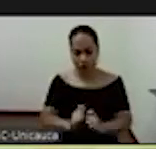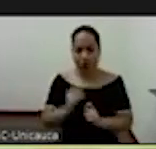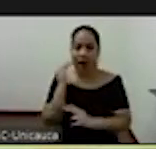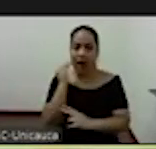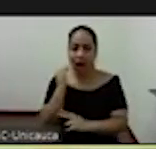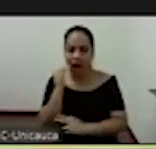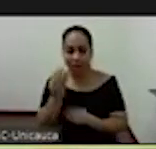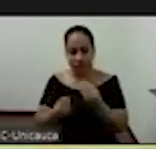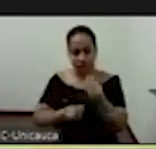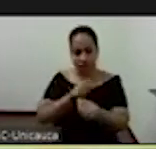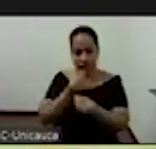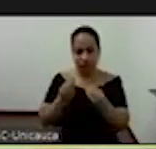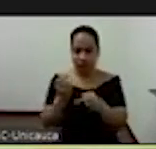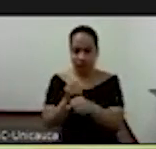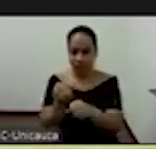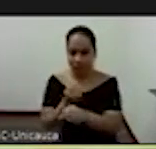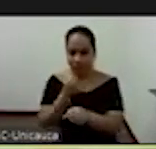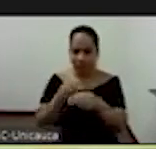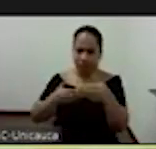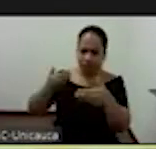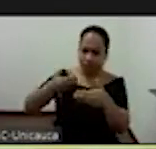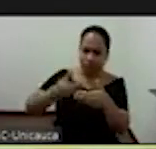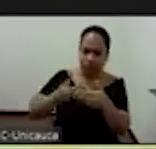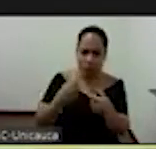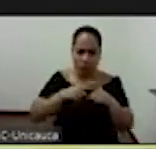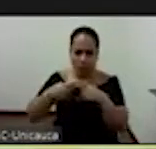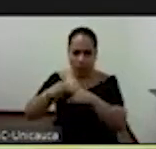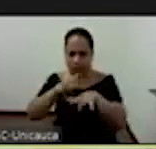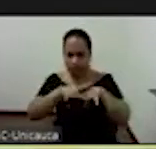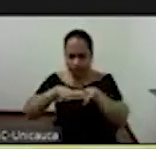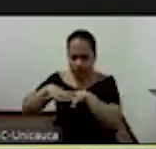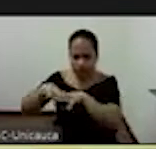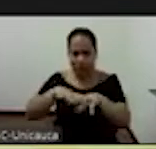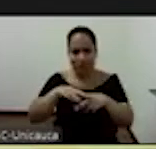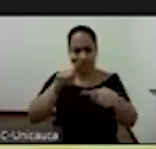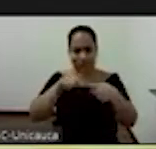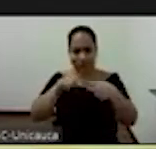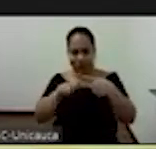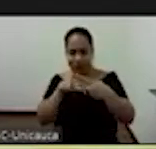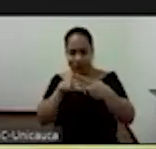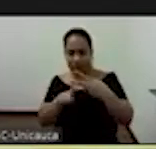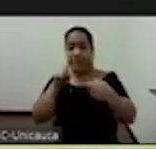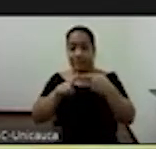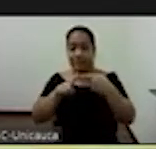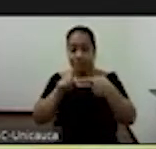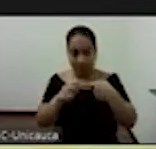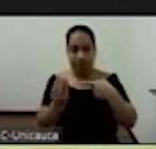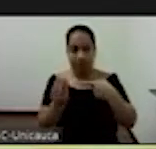labor. Hace un recorrido en una trama tejida de 3 secciones. La primera,